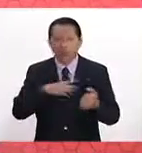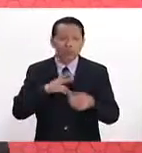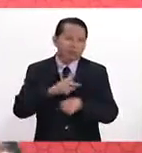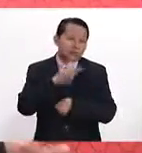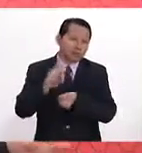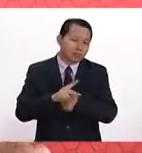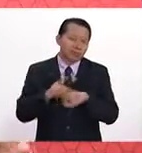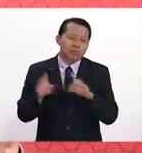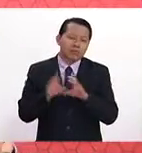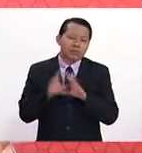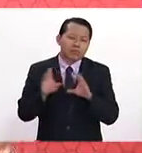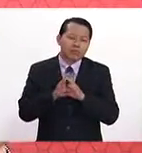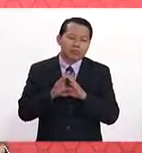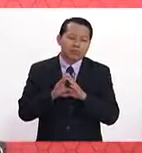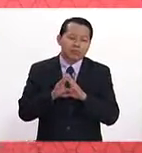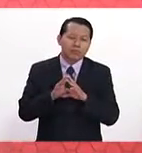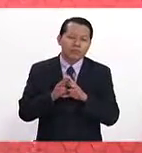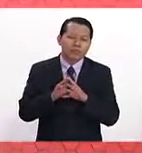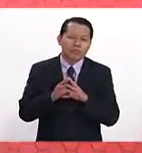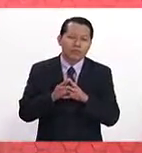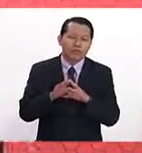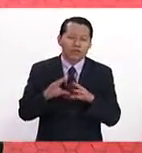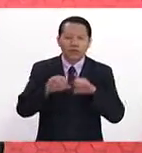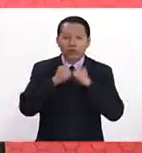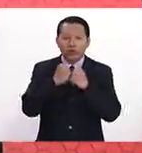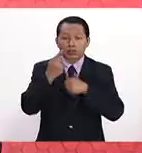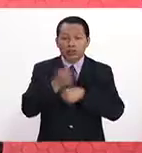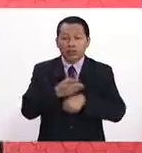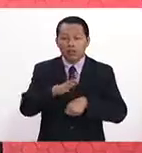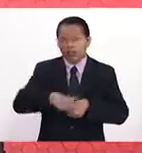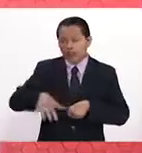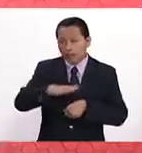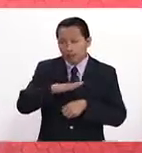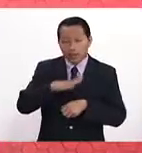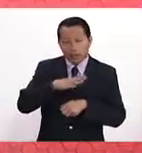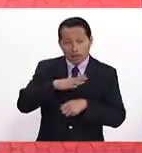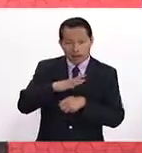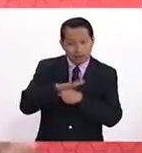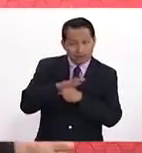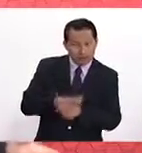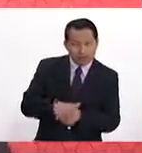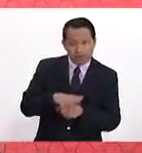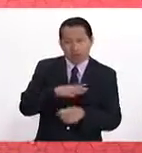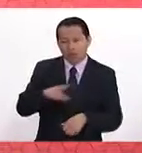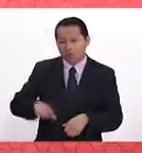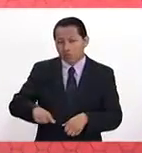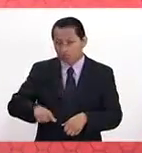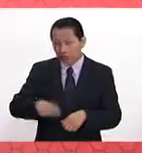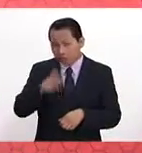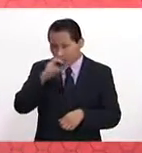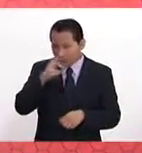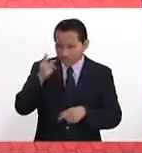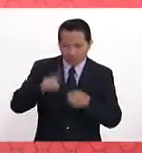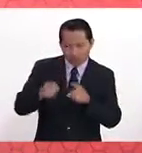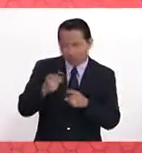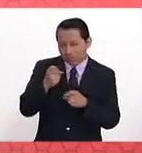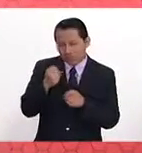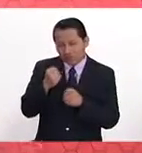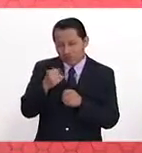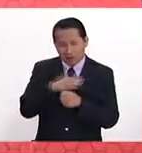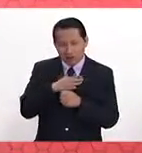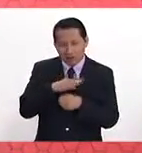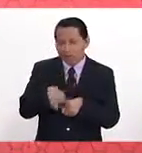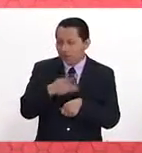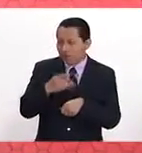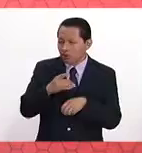país completamente, una sociedad en represión, un gobierno totalitario, en fin. ¿Por qué la comunidad internacional